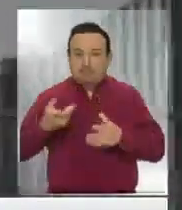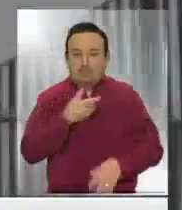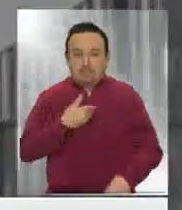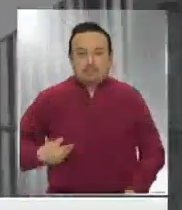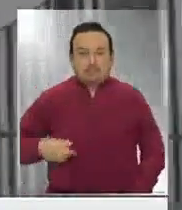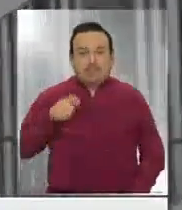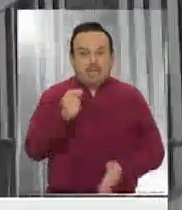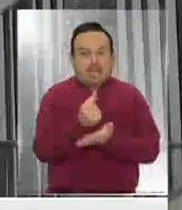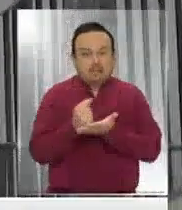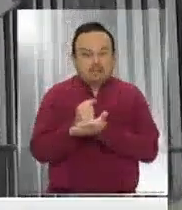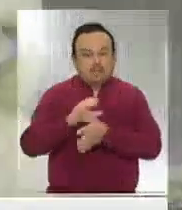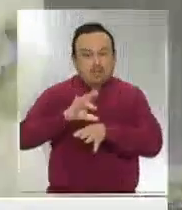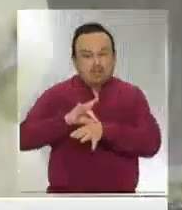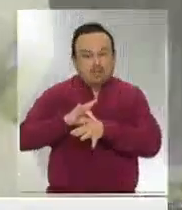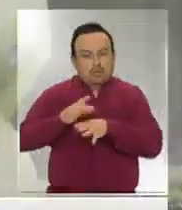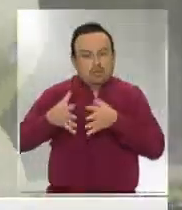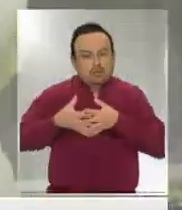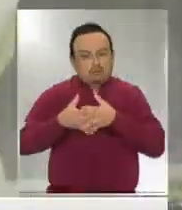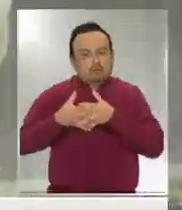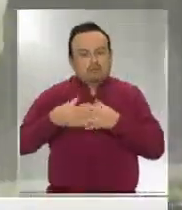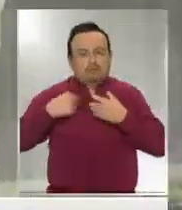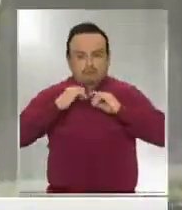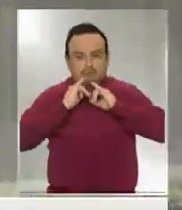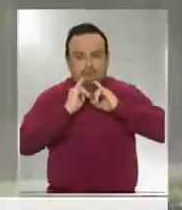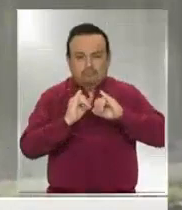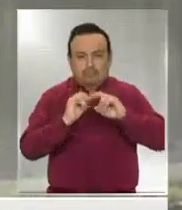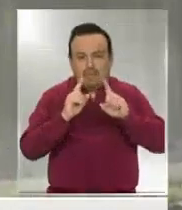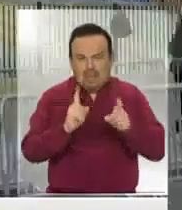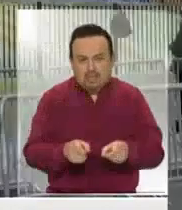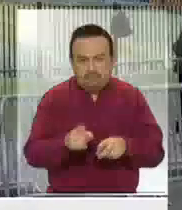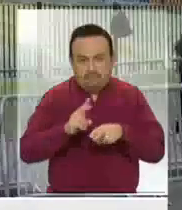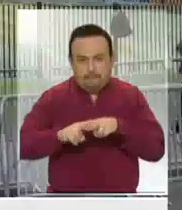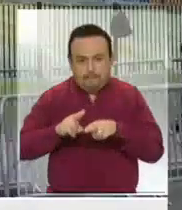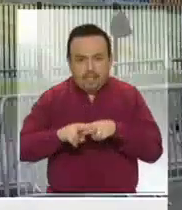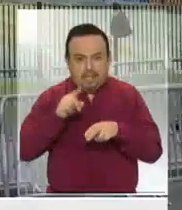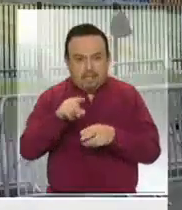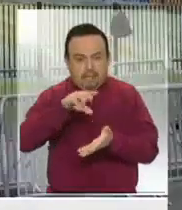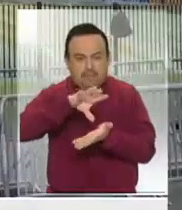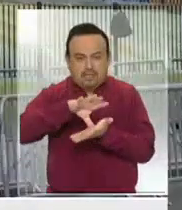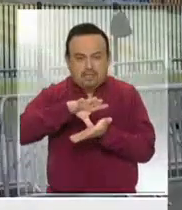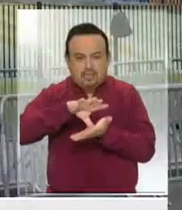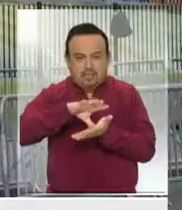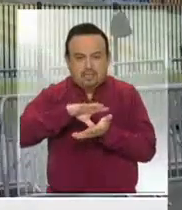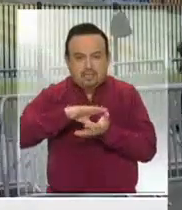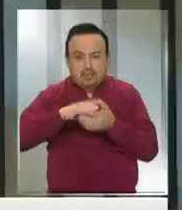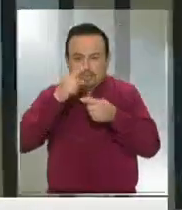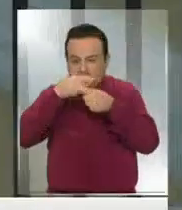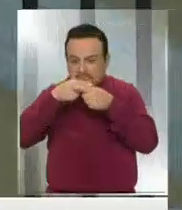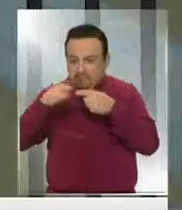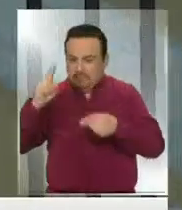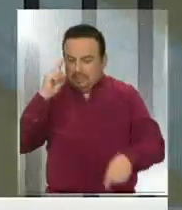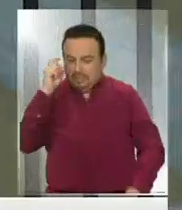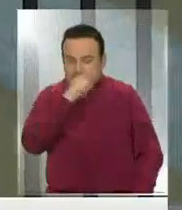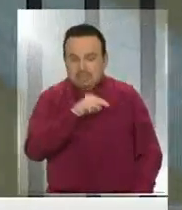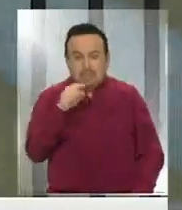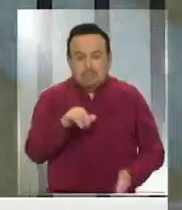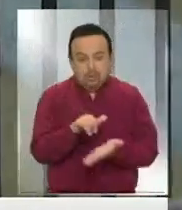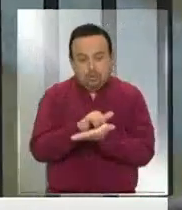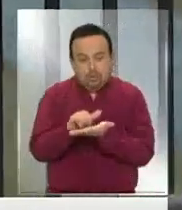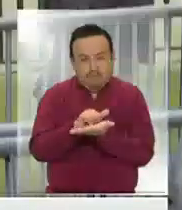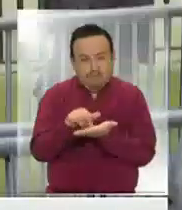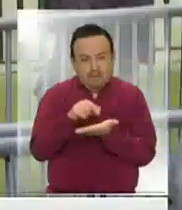la Asociación Médica Estadounidense, informó que debe estar preparado el país para enfrentar una semana difícil. El estado de Nueva